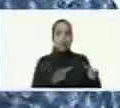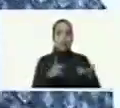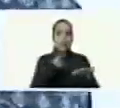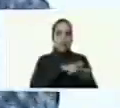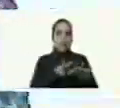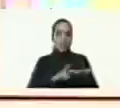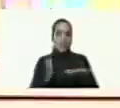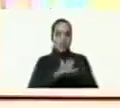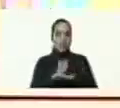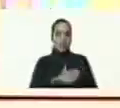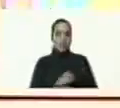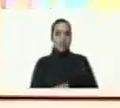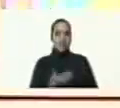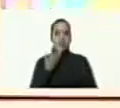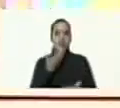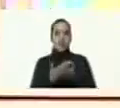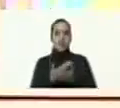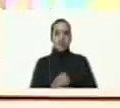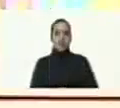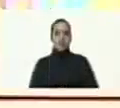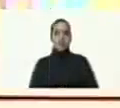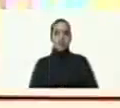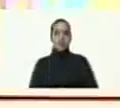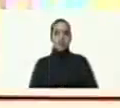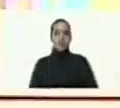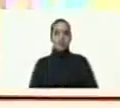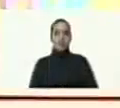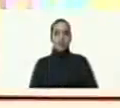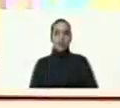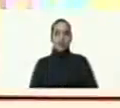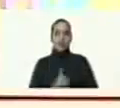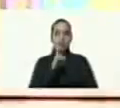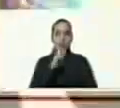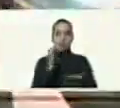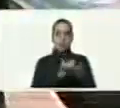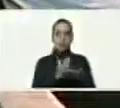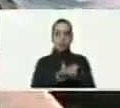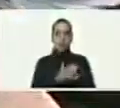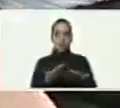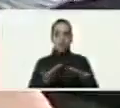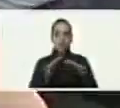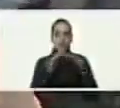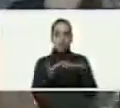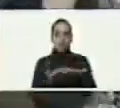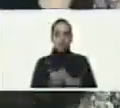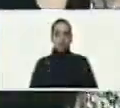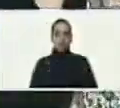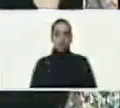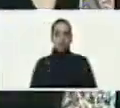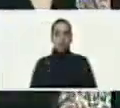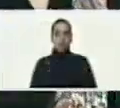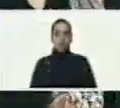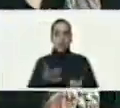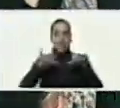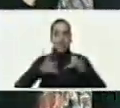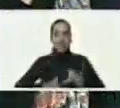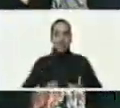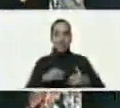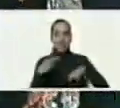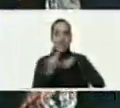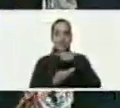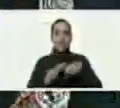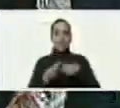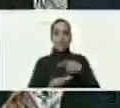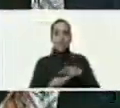leerlo. Gracias. Uno de los libros que nos llega, Tati Allende, la hija revolucionaria de Salvador